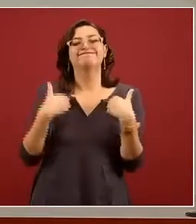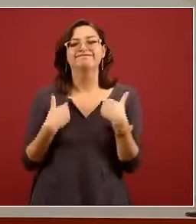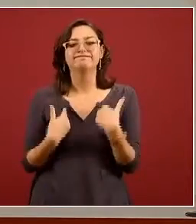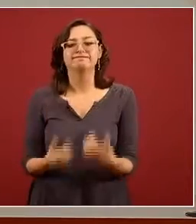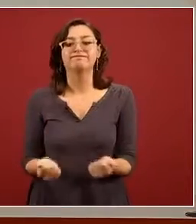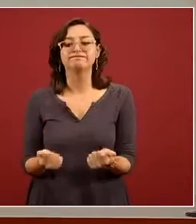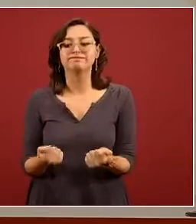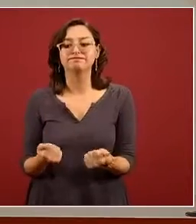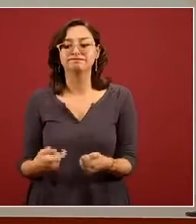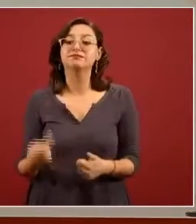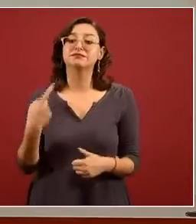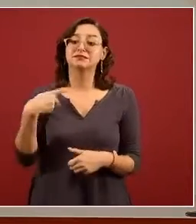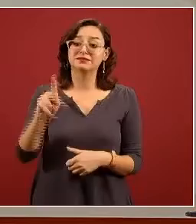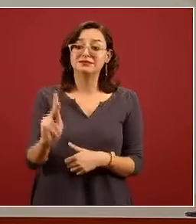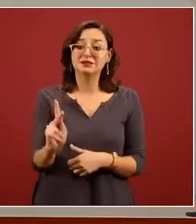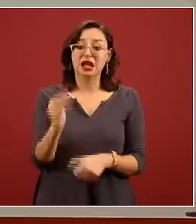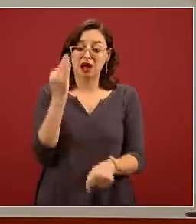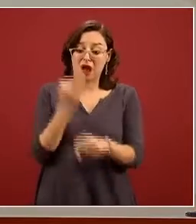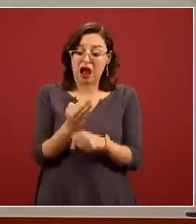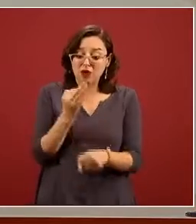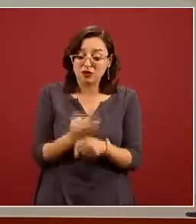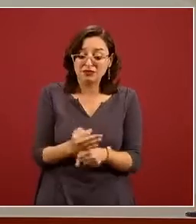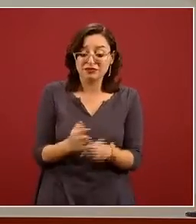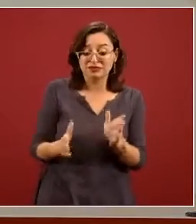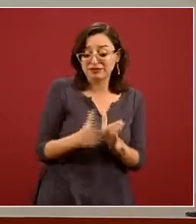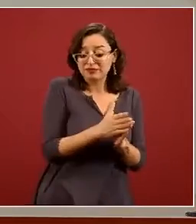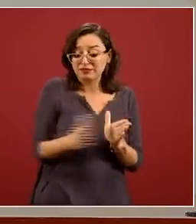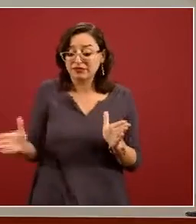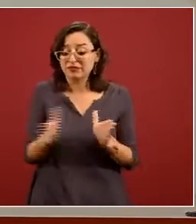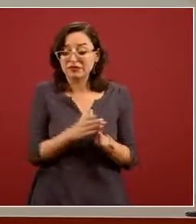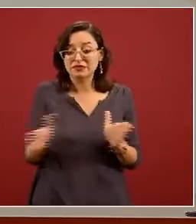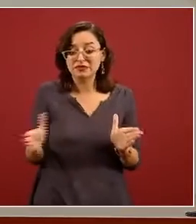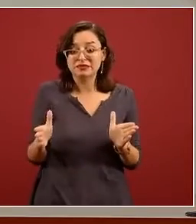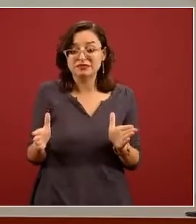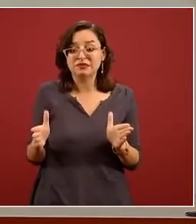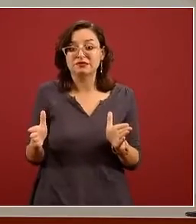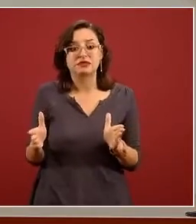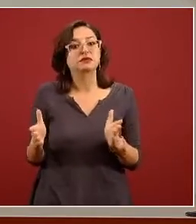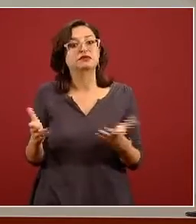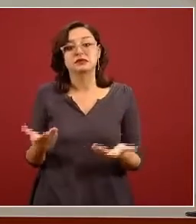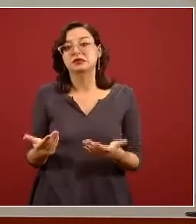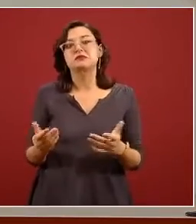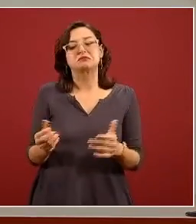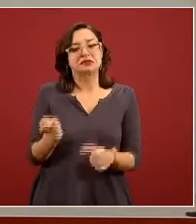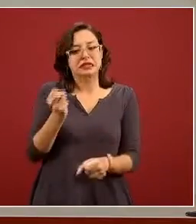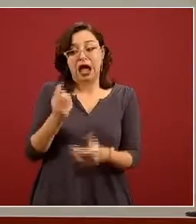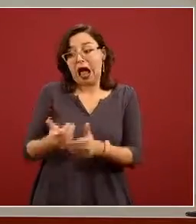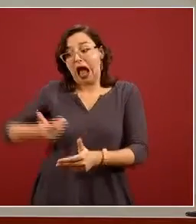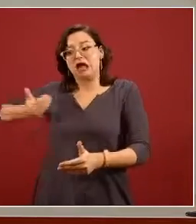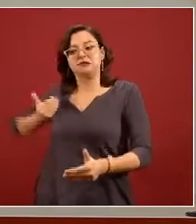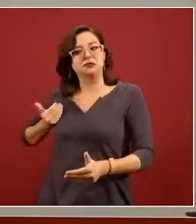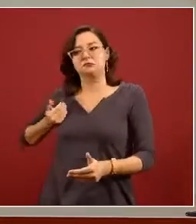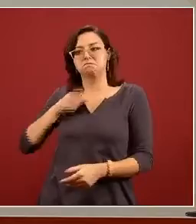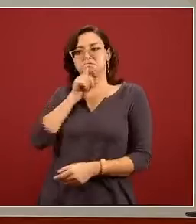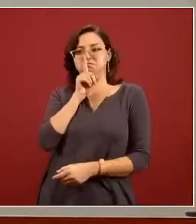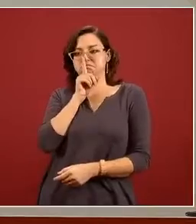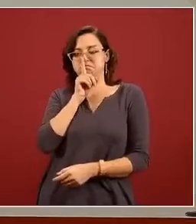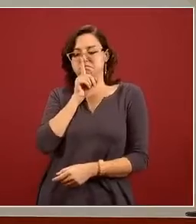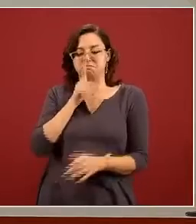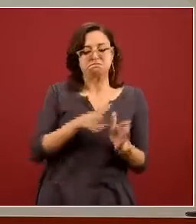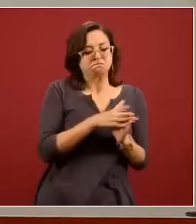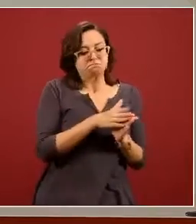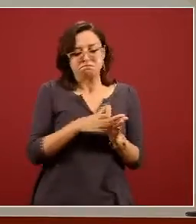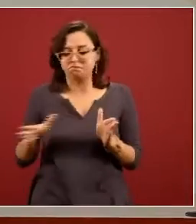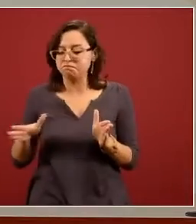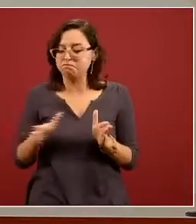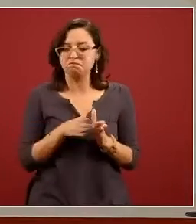dicho, estas medidas las aplicamos solamente cuando fueron indispensables y las quitaremos lo